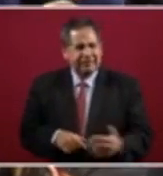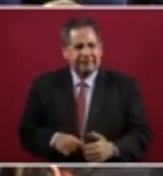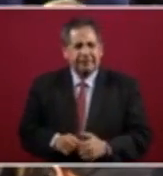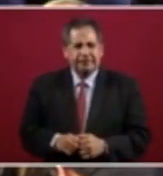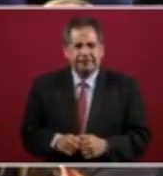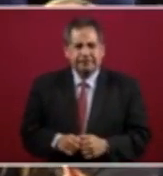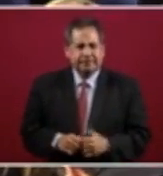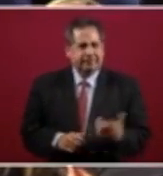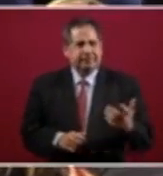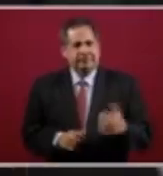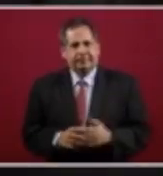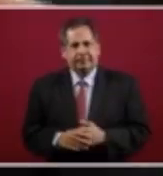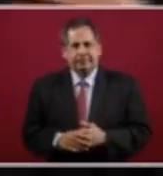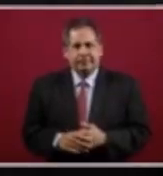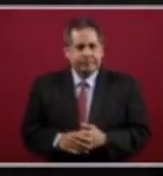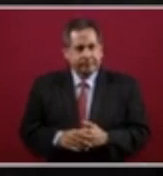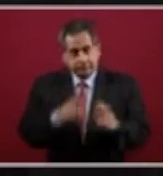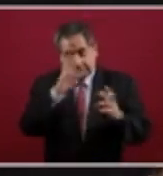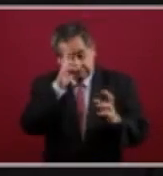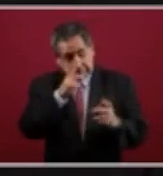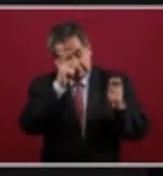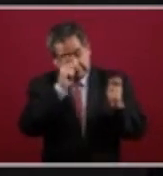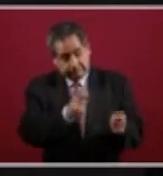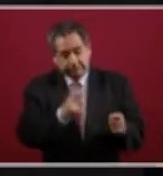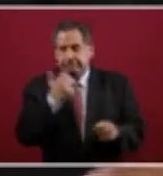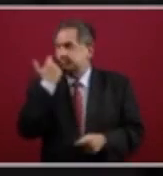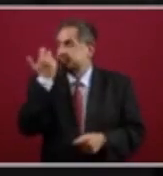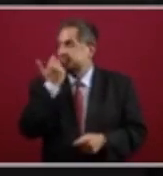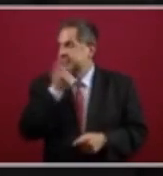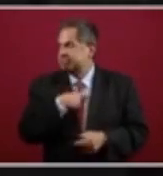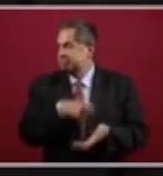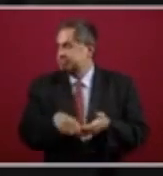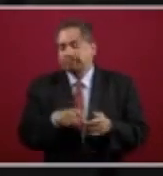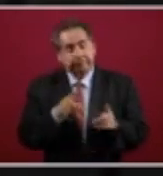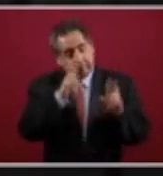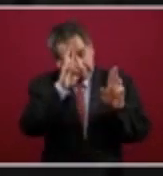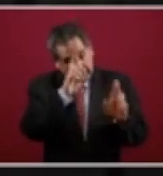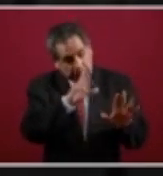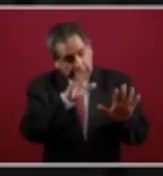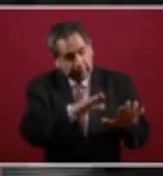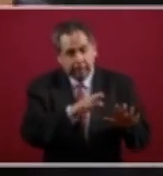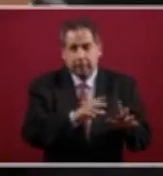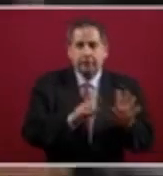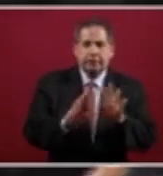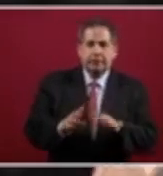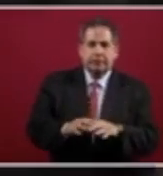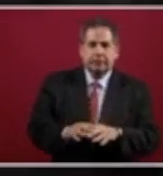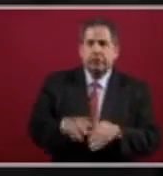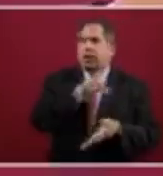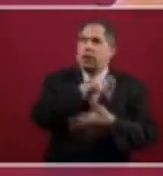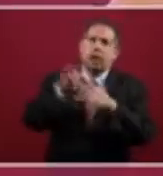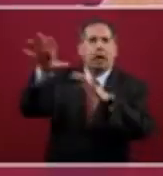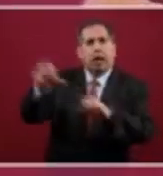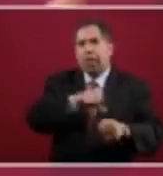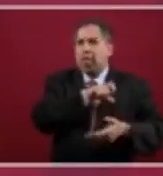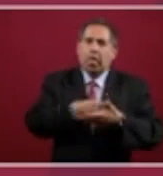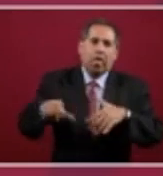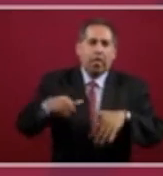Y le hacen un homenaje. Al final, les compramos los